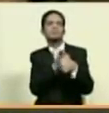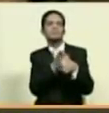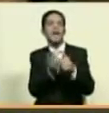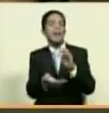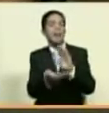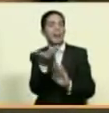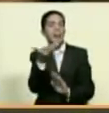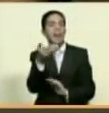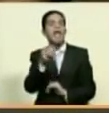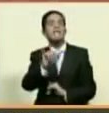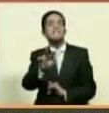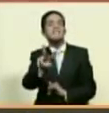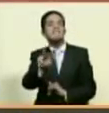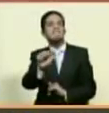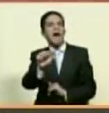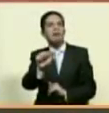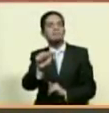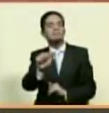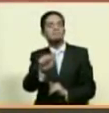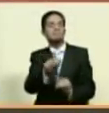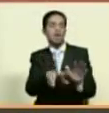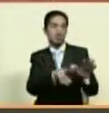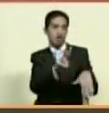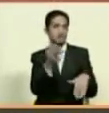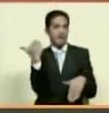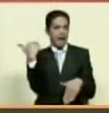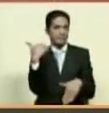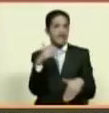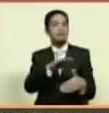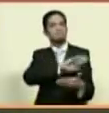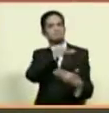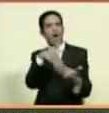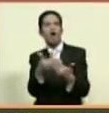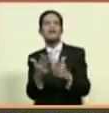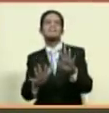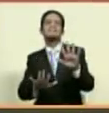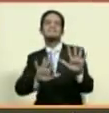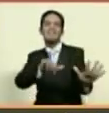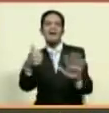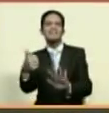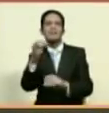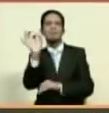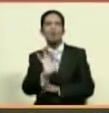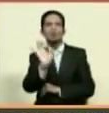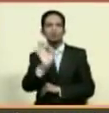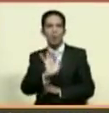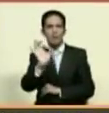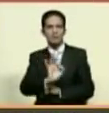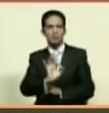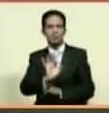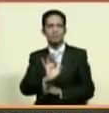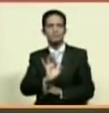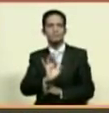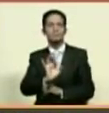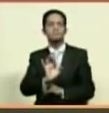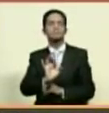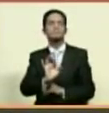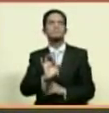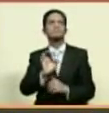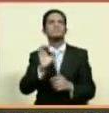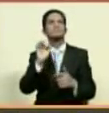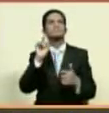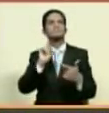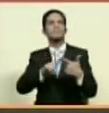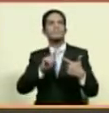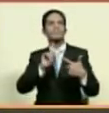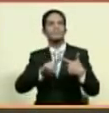IVA del 12 al 16% para productos suntuarios y otros productos no protegidos.